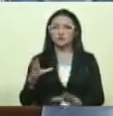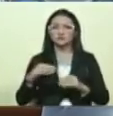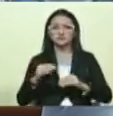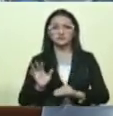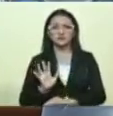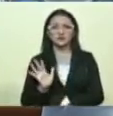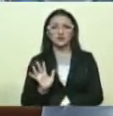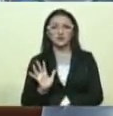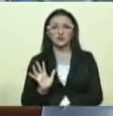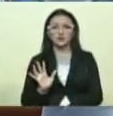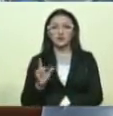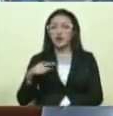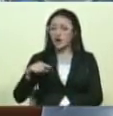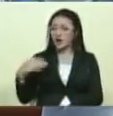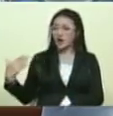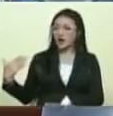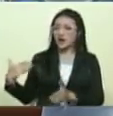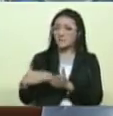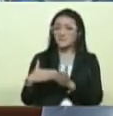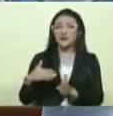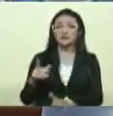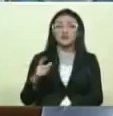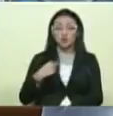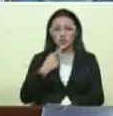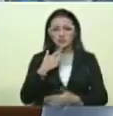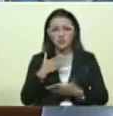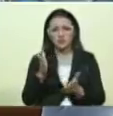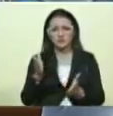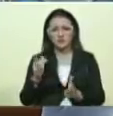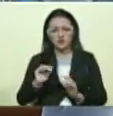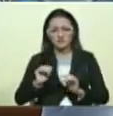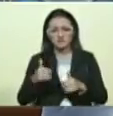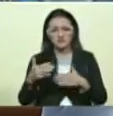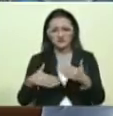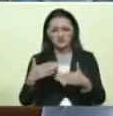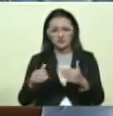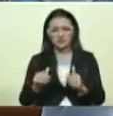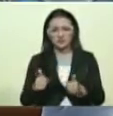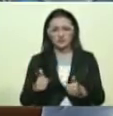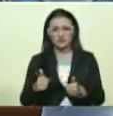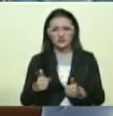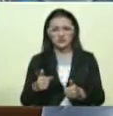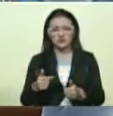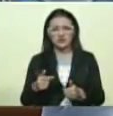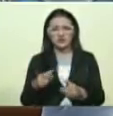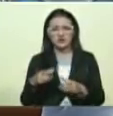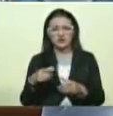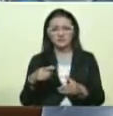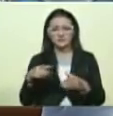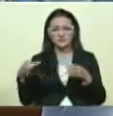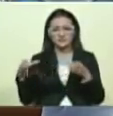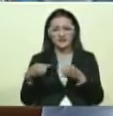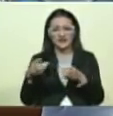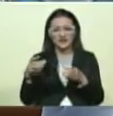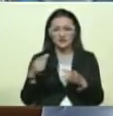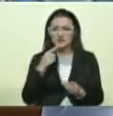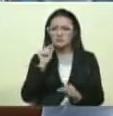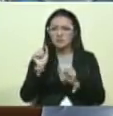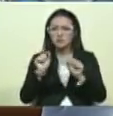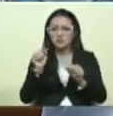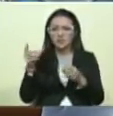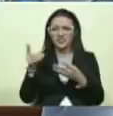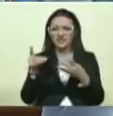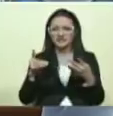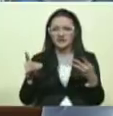sido amenazados, y yo lo dije públicamente cuando comenzamos a hacer y nombrar con detalle el